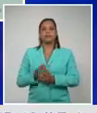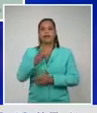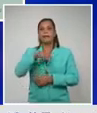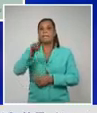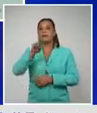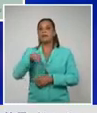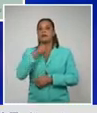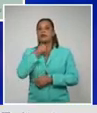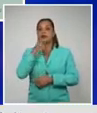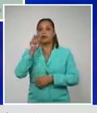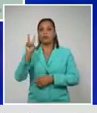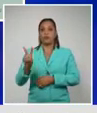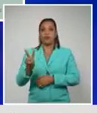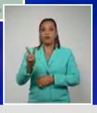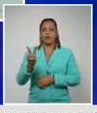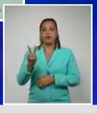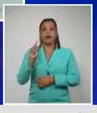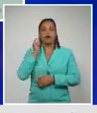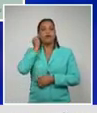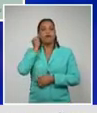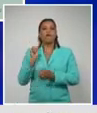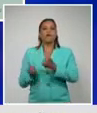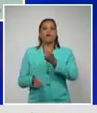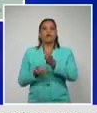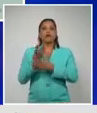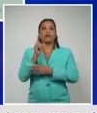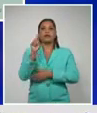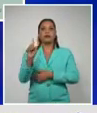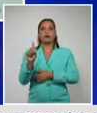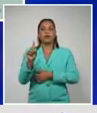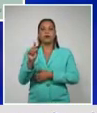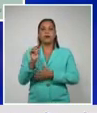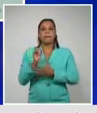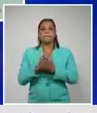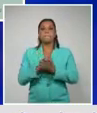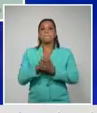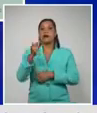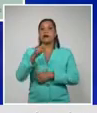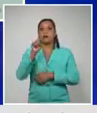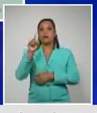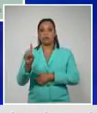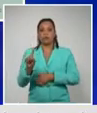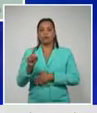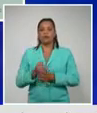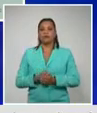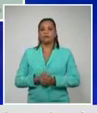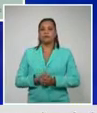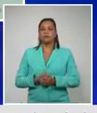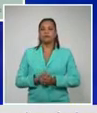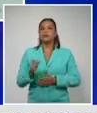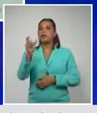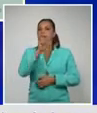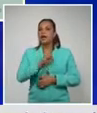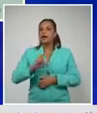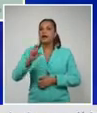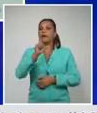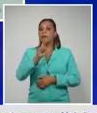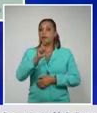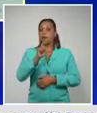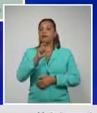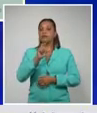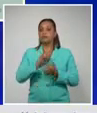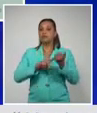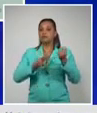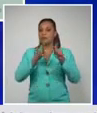2. Florencia y Majagua con 1 cada uno. Camagüey, que también